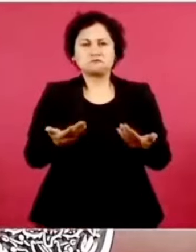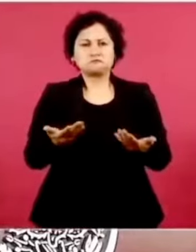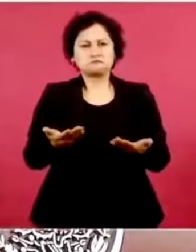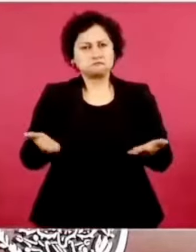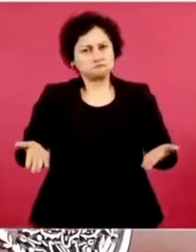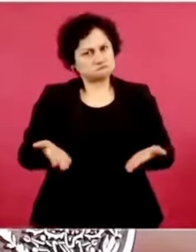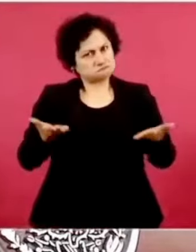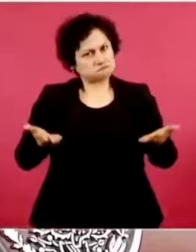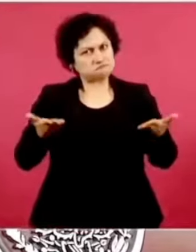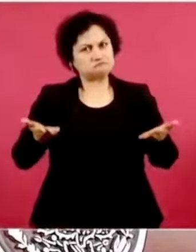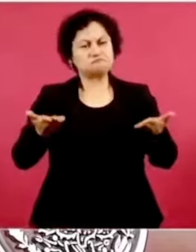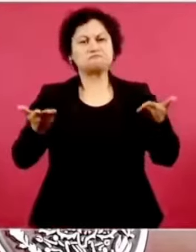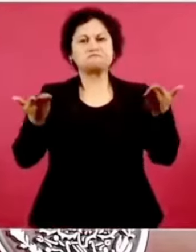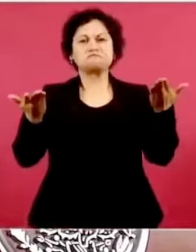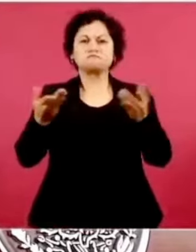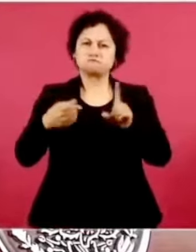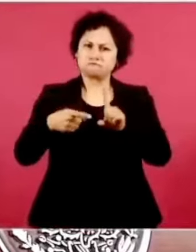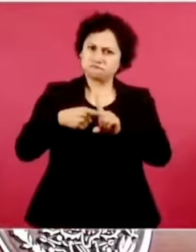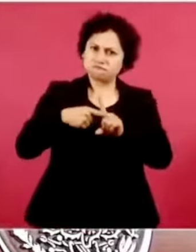optimista